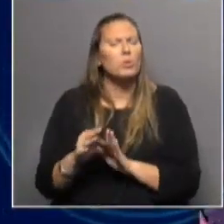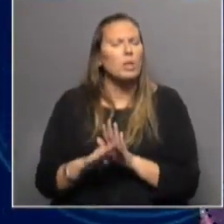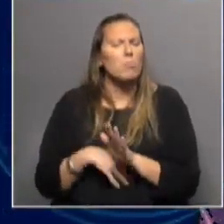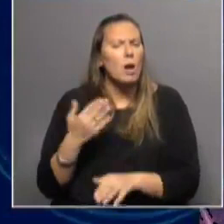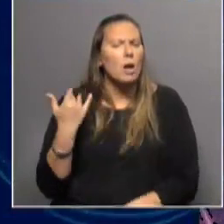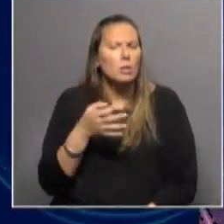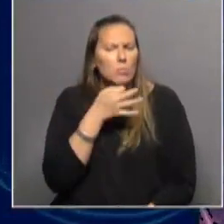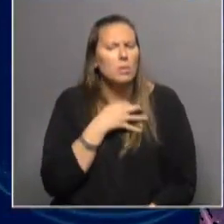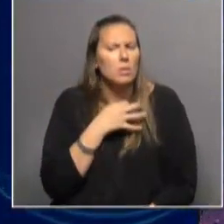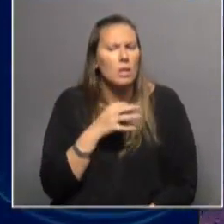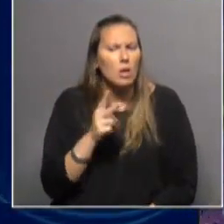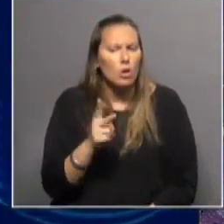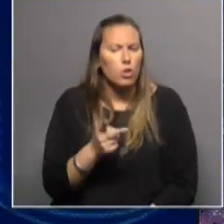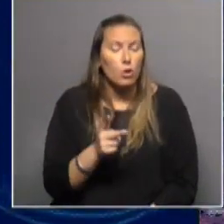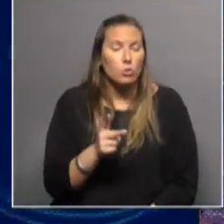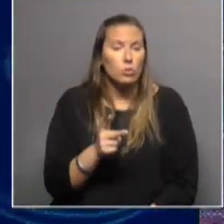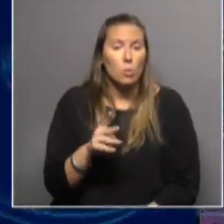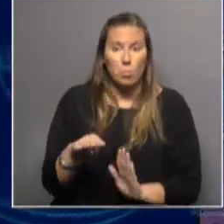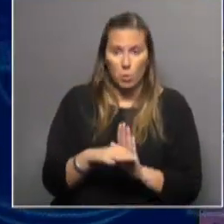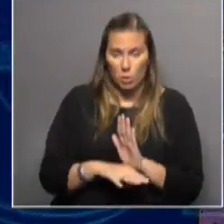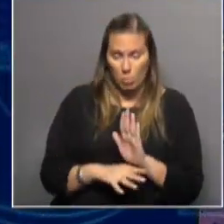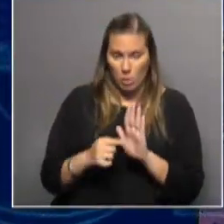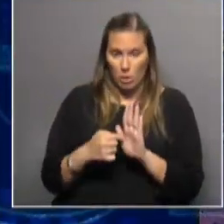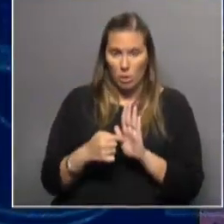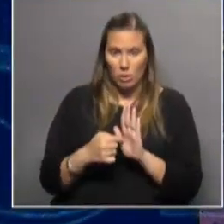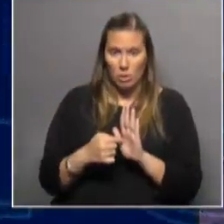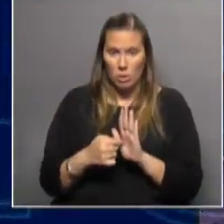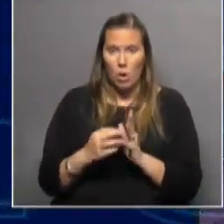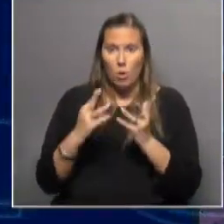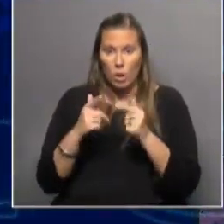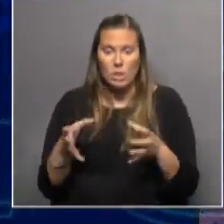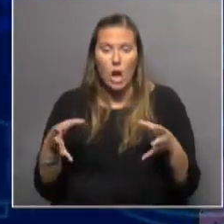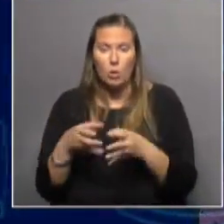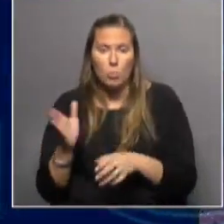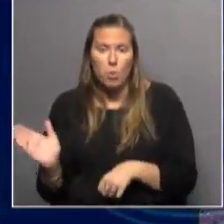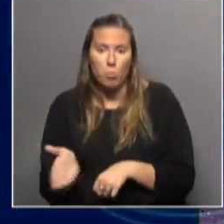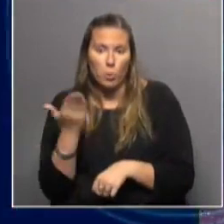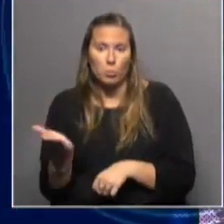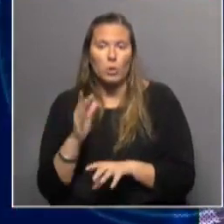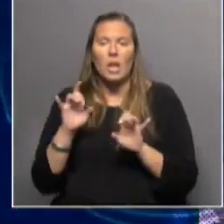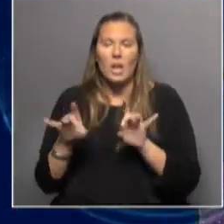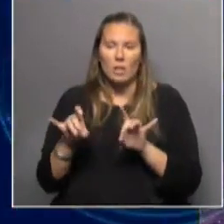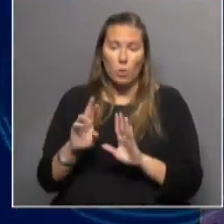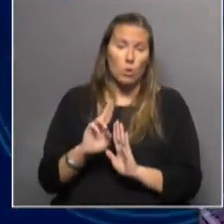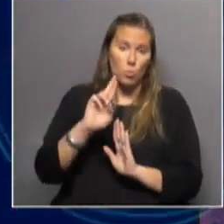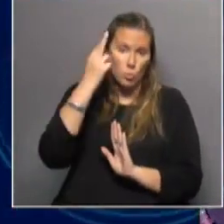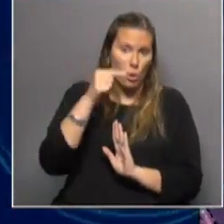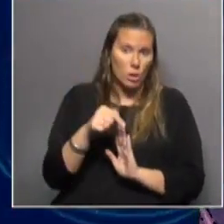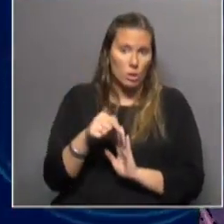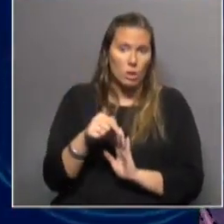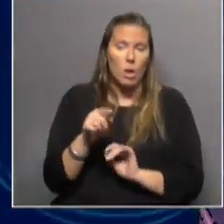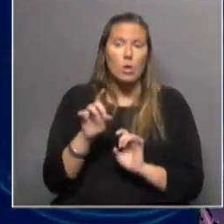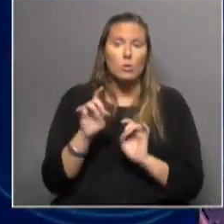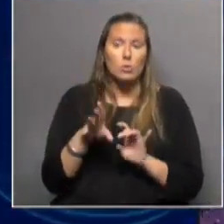los programas primero fue de armar un grupo de productores orgánicos del Uruguay porque no